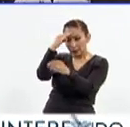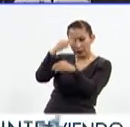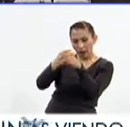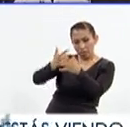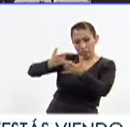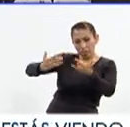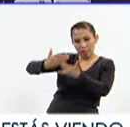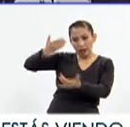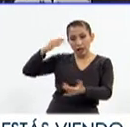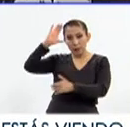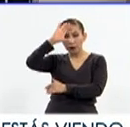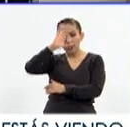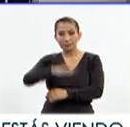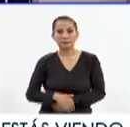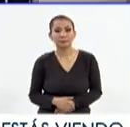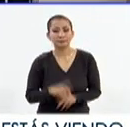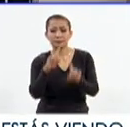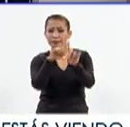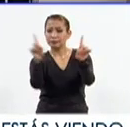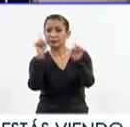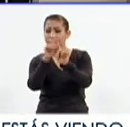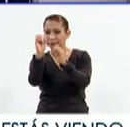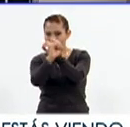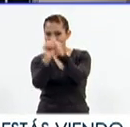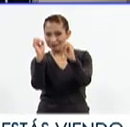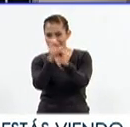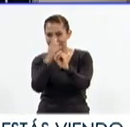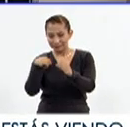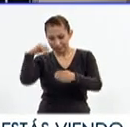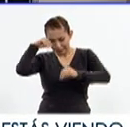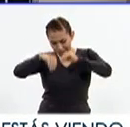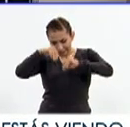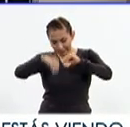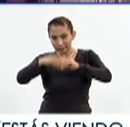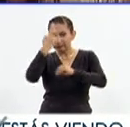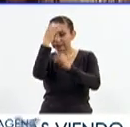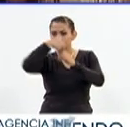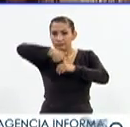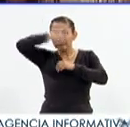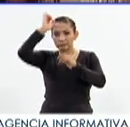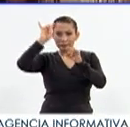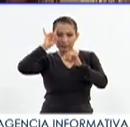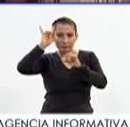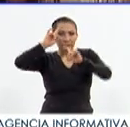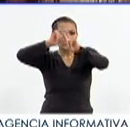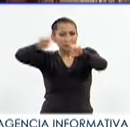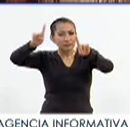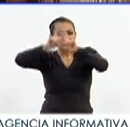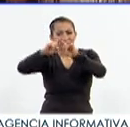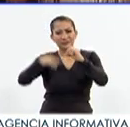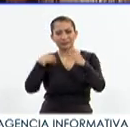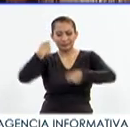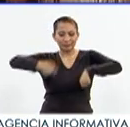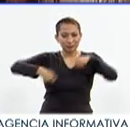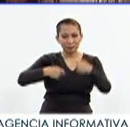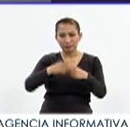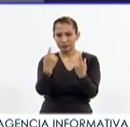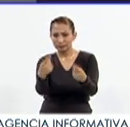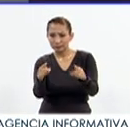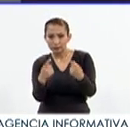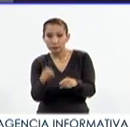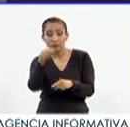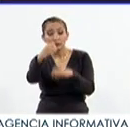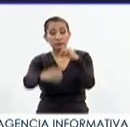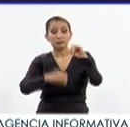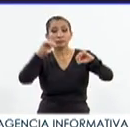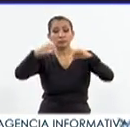memoria histórica y cultural. Con distintos objetos intervenidos como máscaras de diablos y diversos instrumentos musicales,